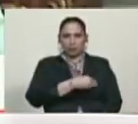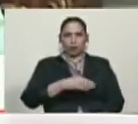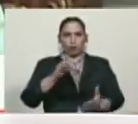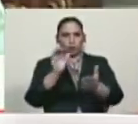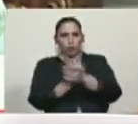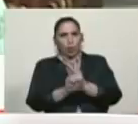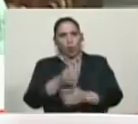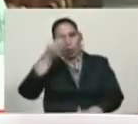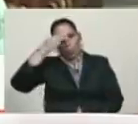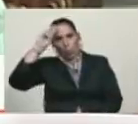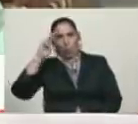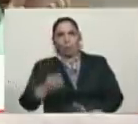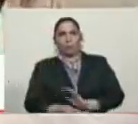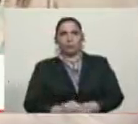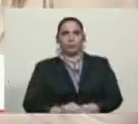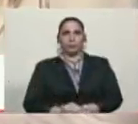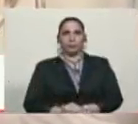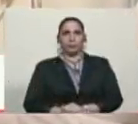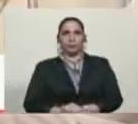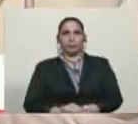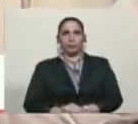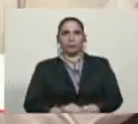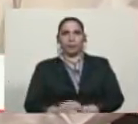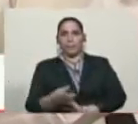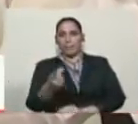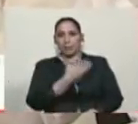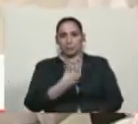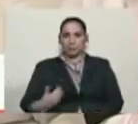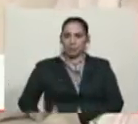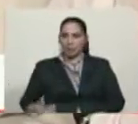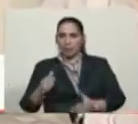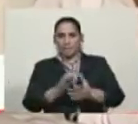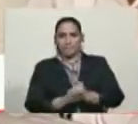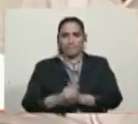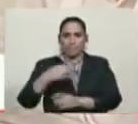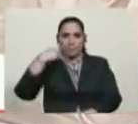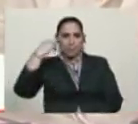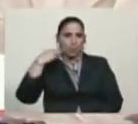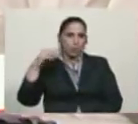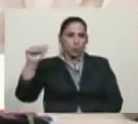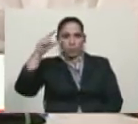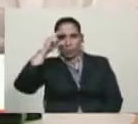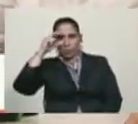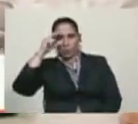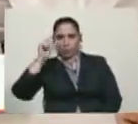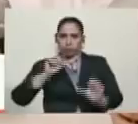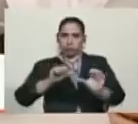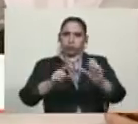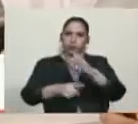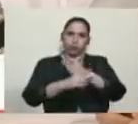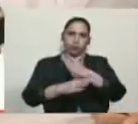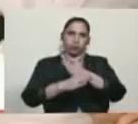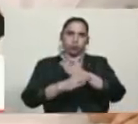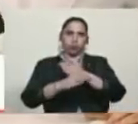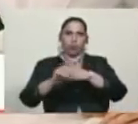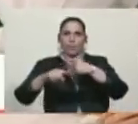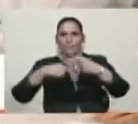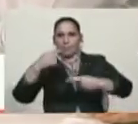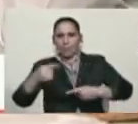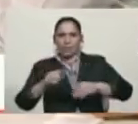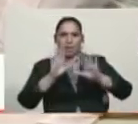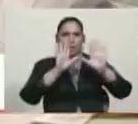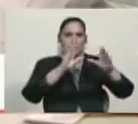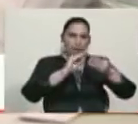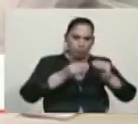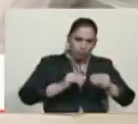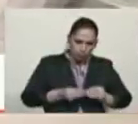ministro vicepresidente a compañero aristóbulo que de ser permanente hoy arreglamos 10 mañanas 10 mañanas